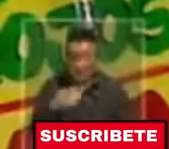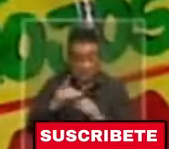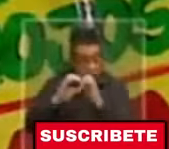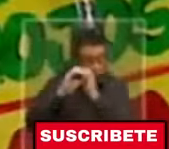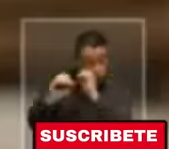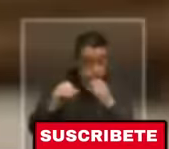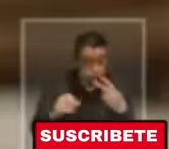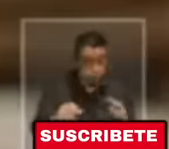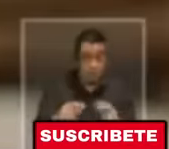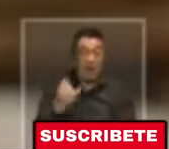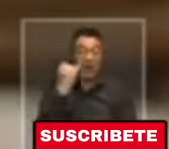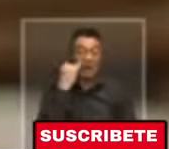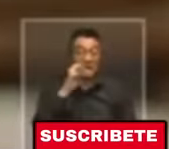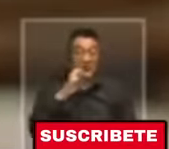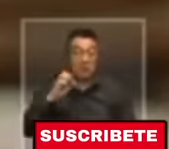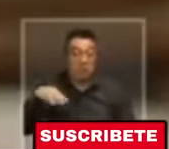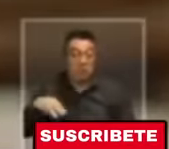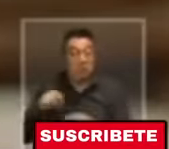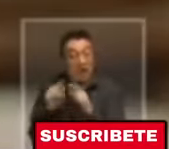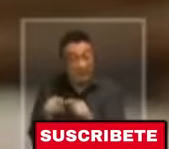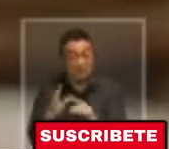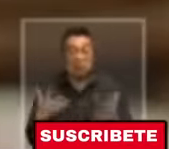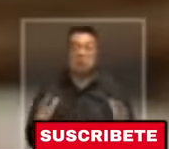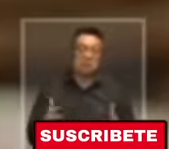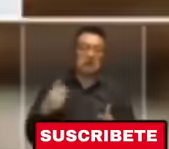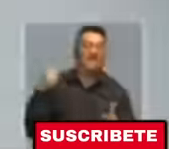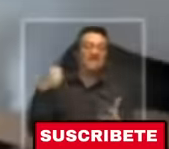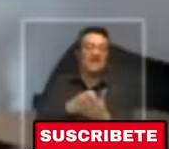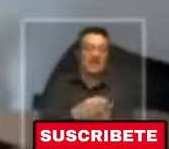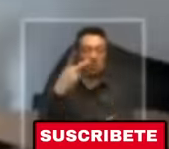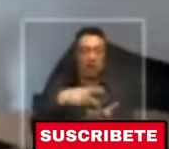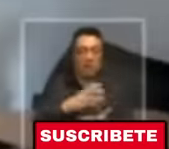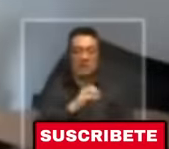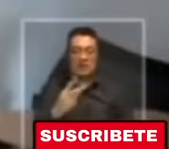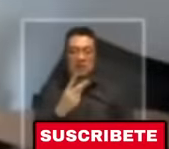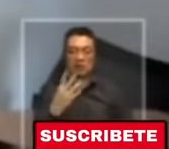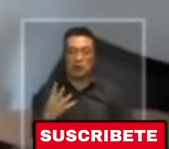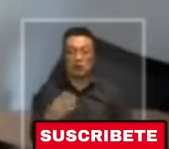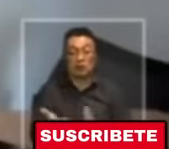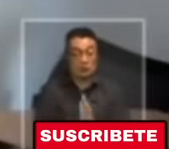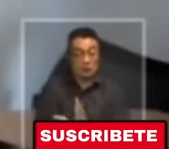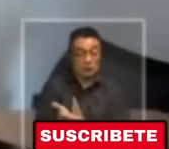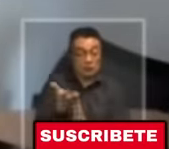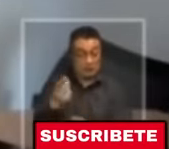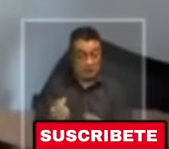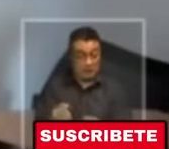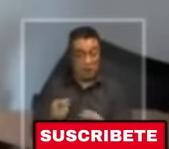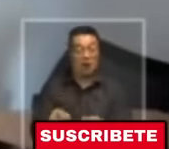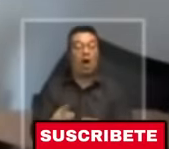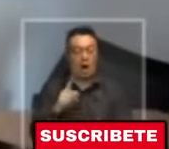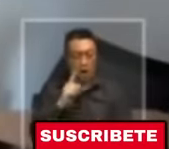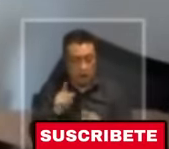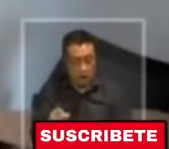en el informe de política monetaria sería a fines de 2024 los aumentos de los precios van a existir pero de manera más